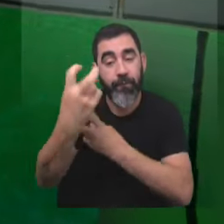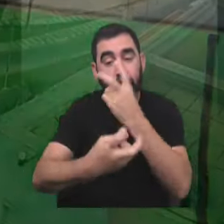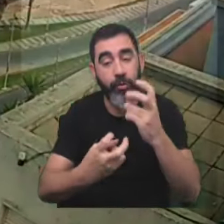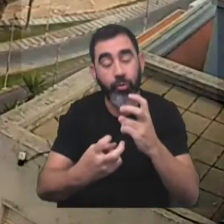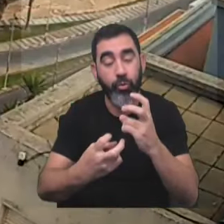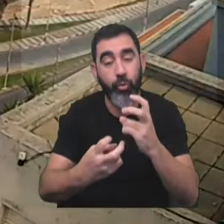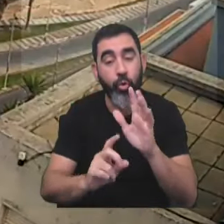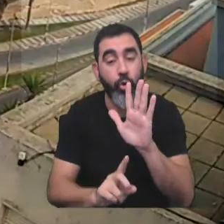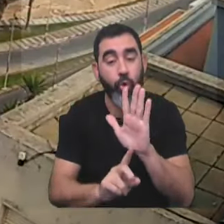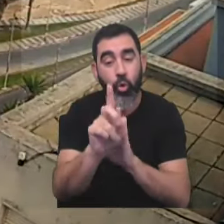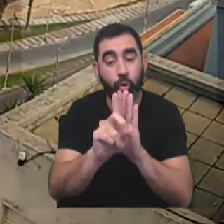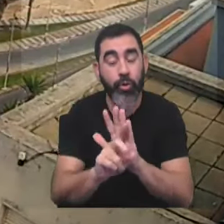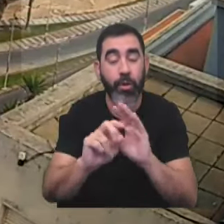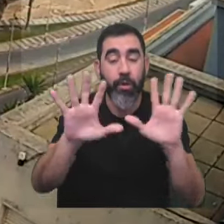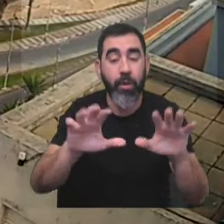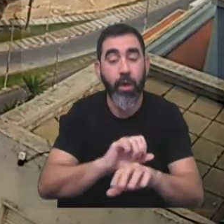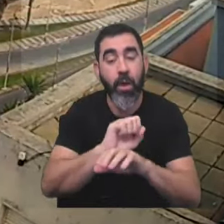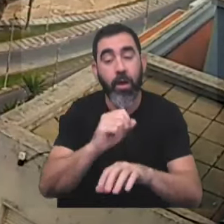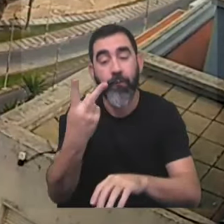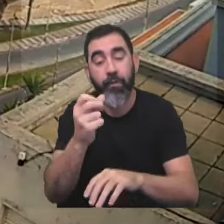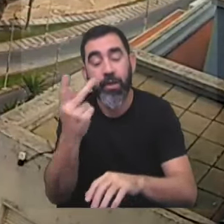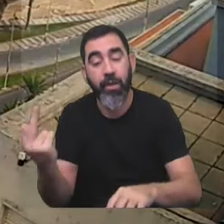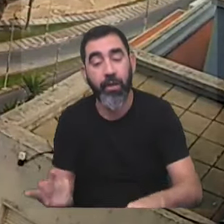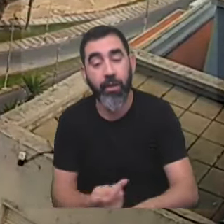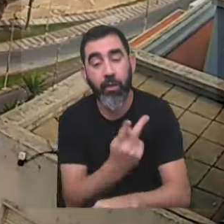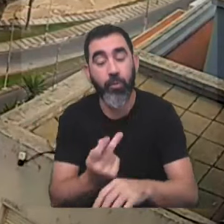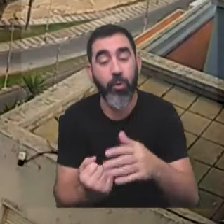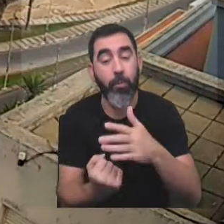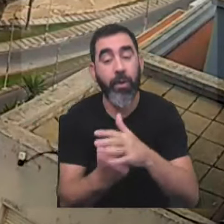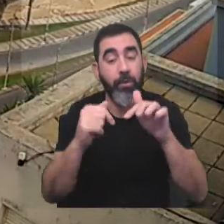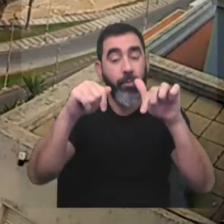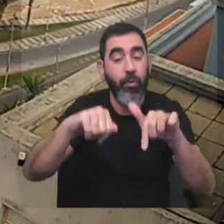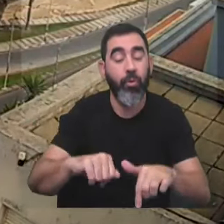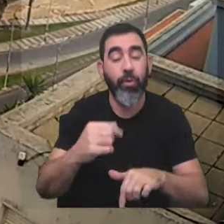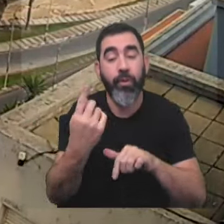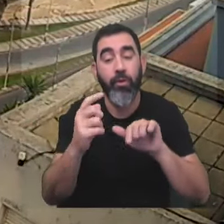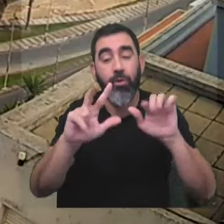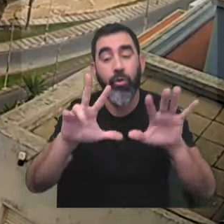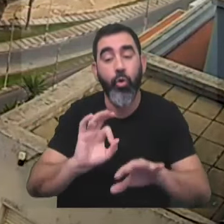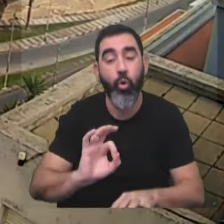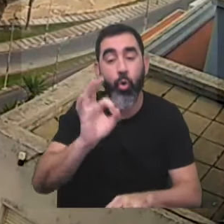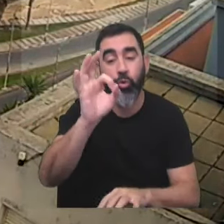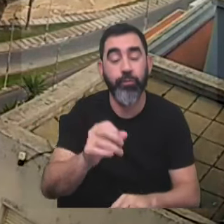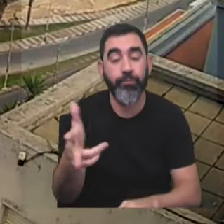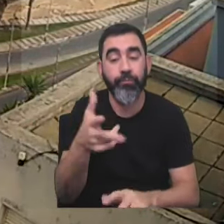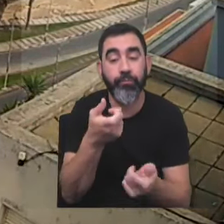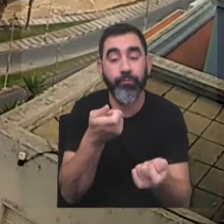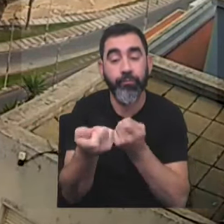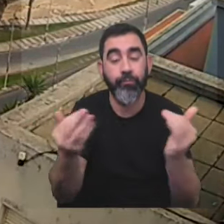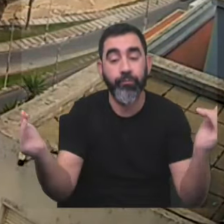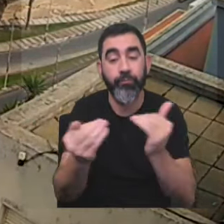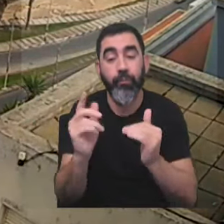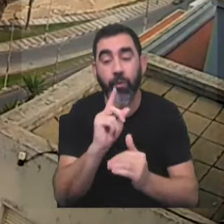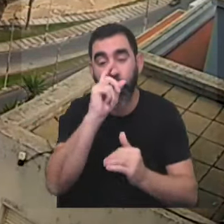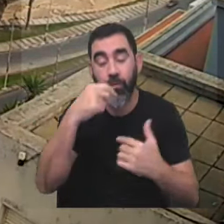del sector Norte Entre 10 a 20 km por h una máxima anunciada de 18 gr y viendo las cámaras del centro de gestión